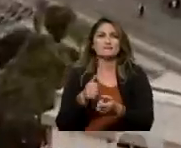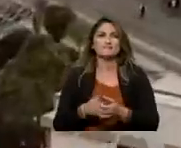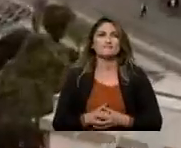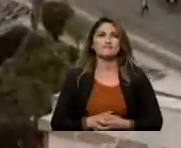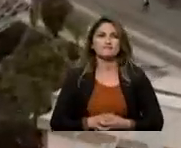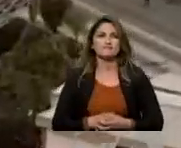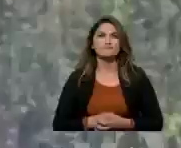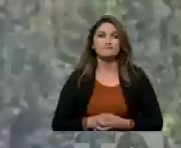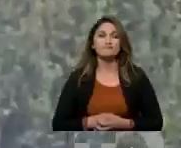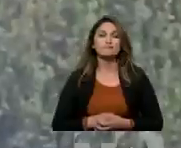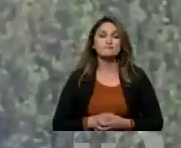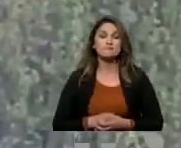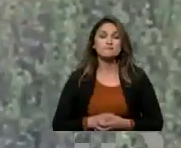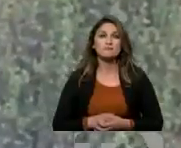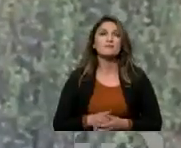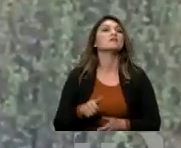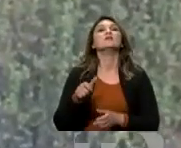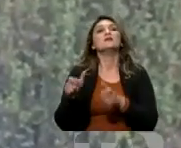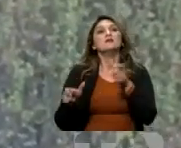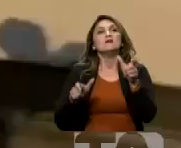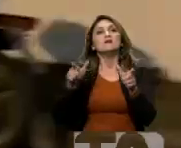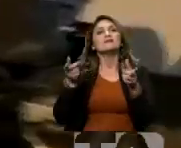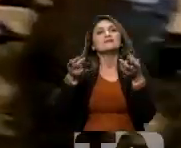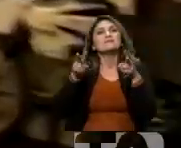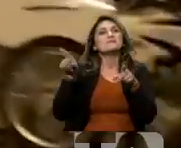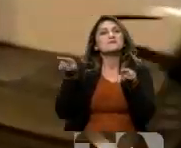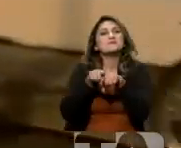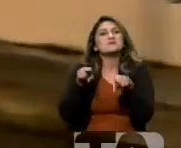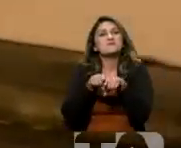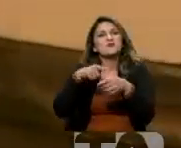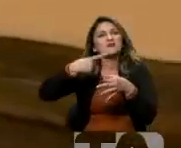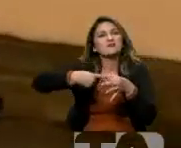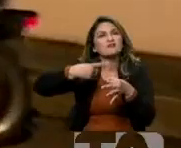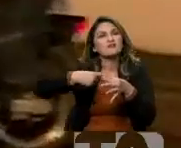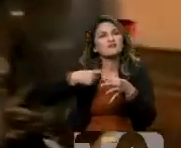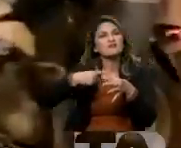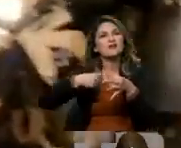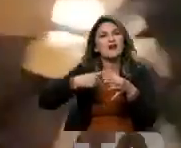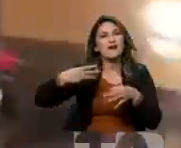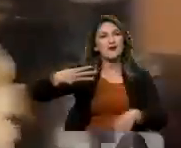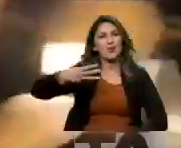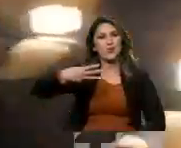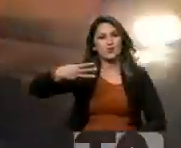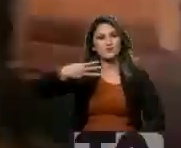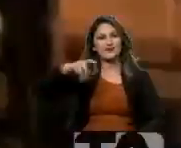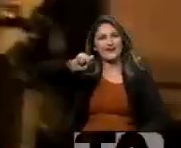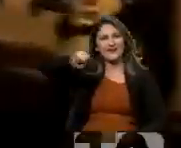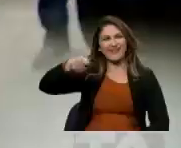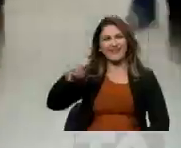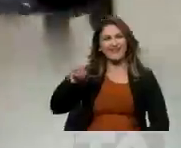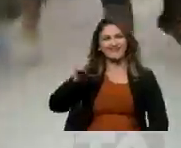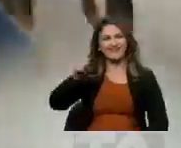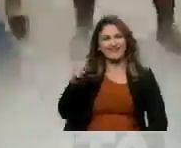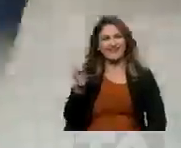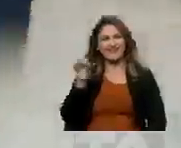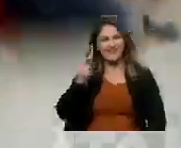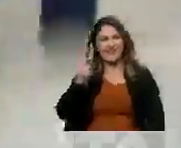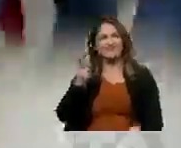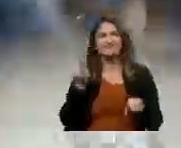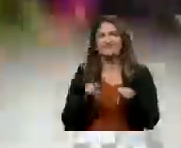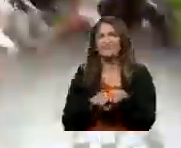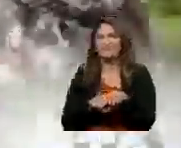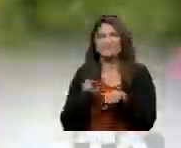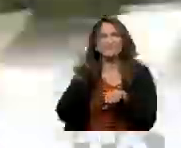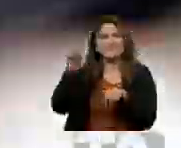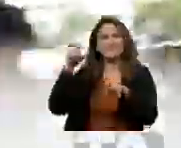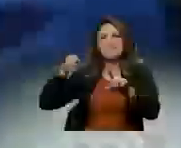en esa misma ciudad los reporteros de ecuavisa debieron evacuar en dos ocasiones ante la amenaza de un ataque similar freddy paredes